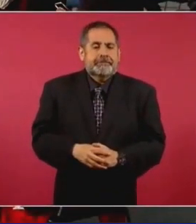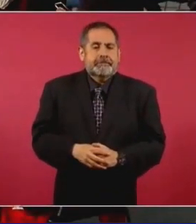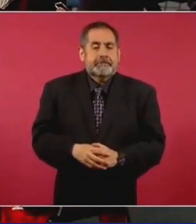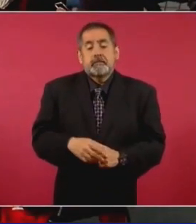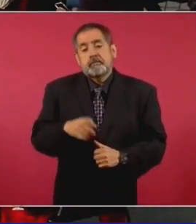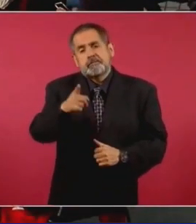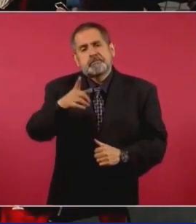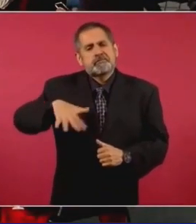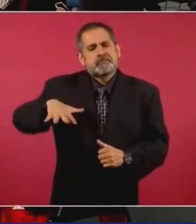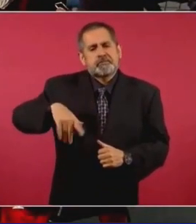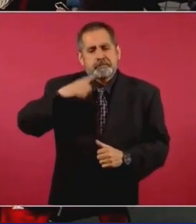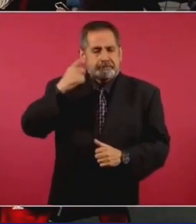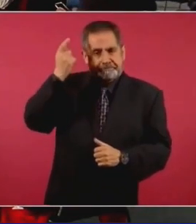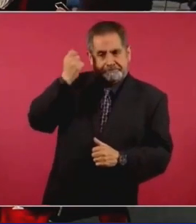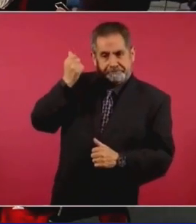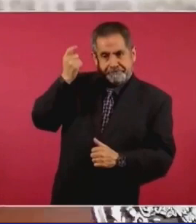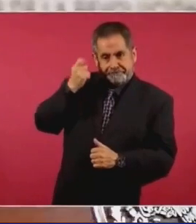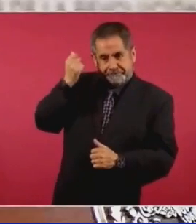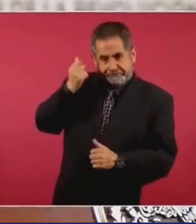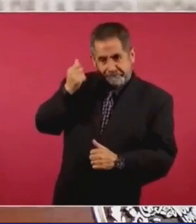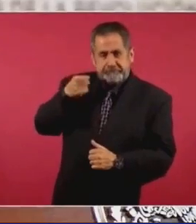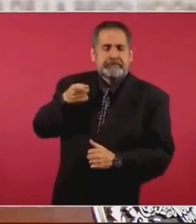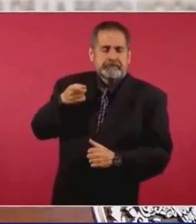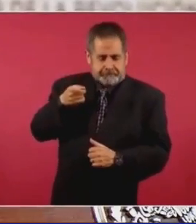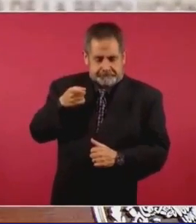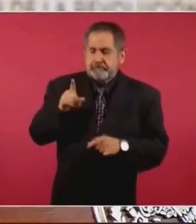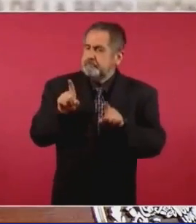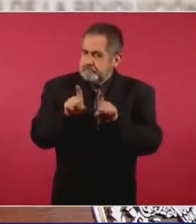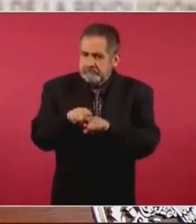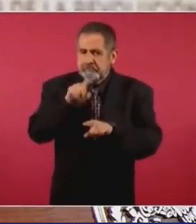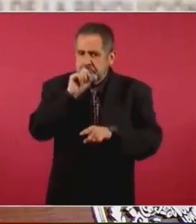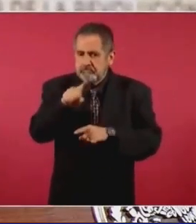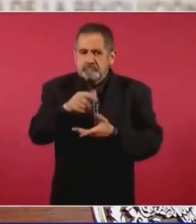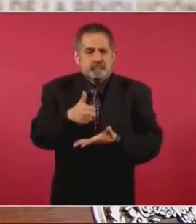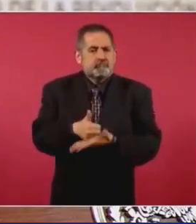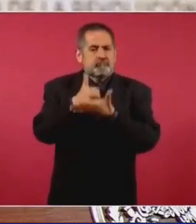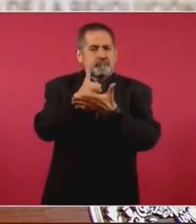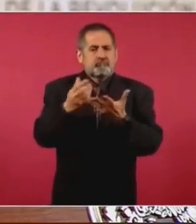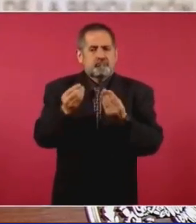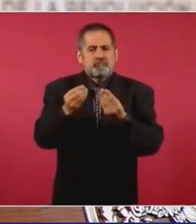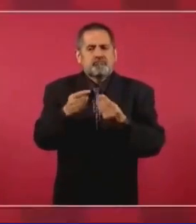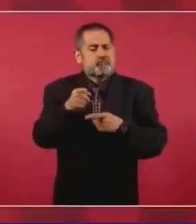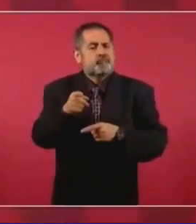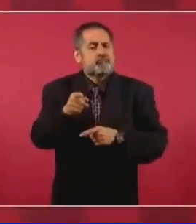Lo que hablábamos de las pensiones también ayudó.